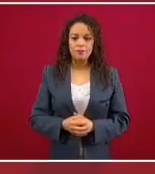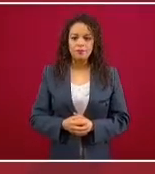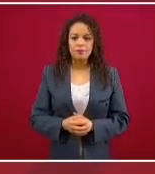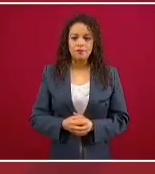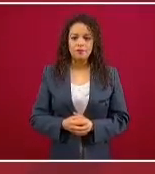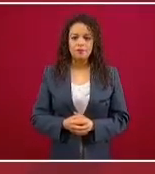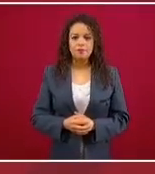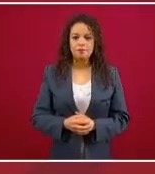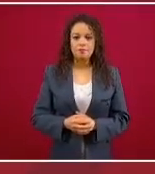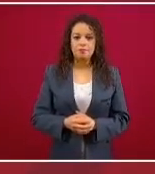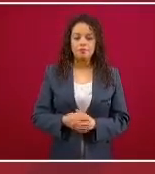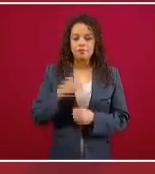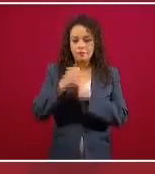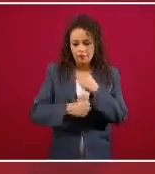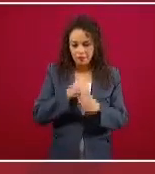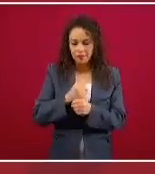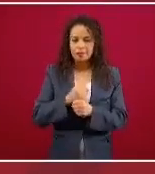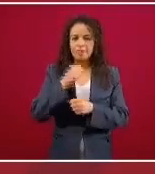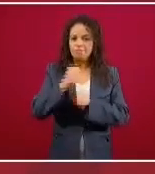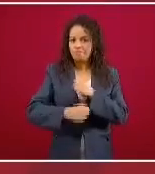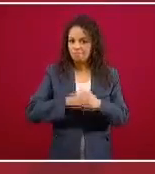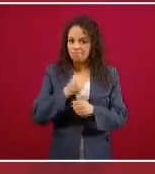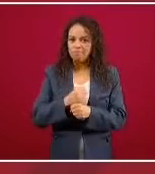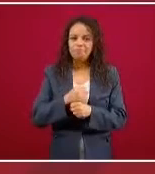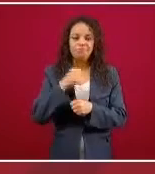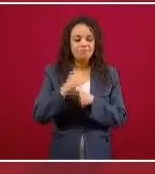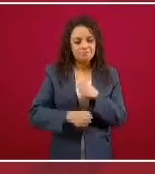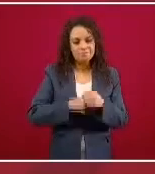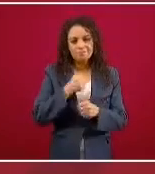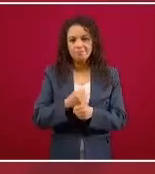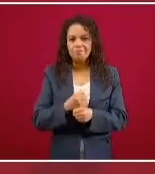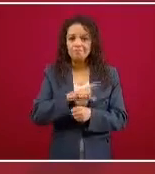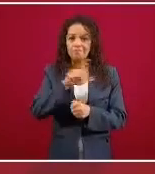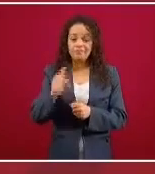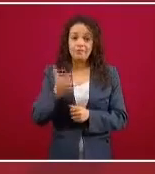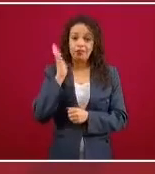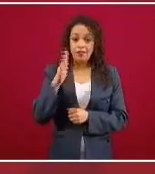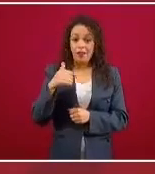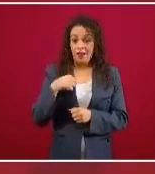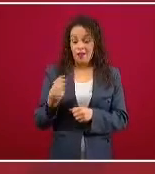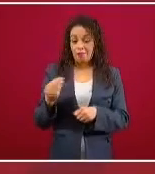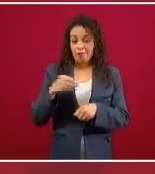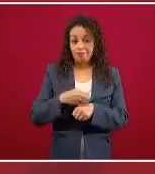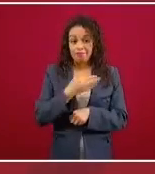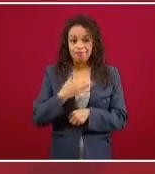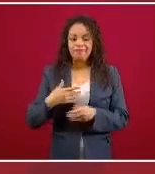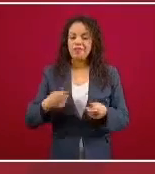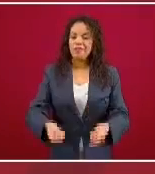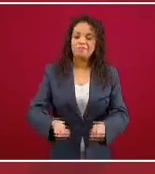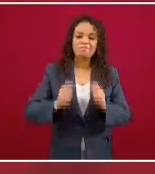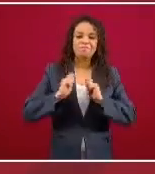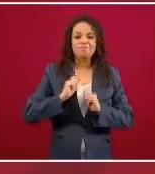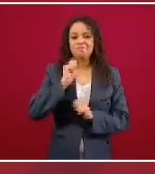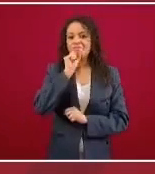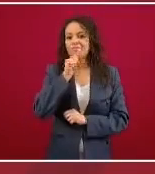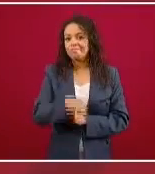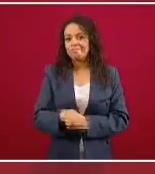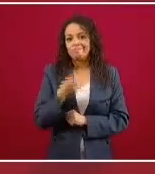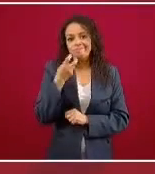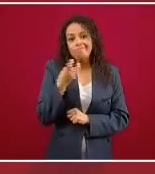todos los años, y así recibimos nosotros la actividad